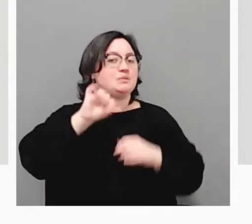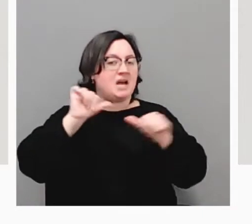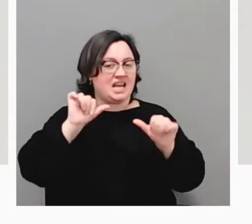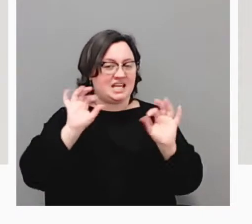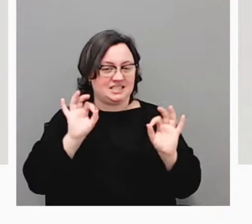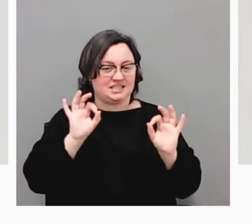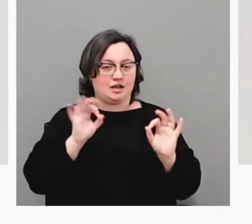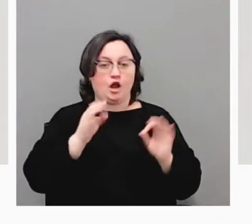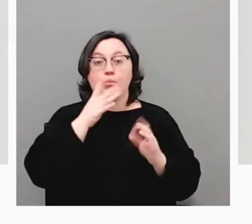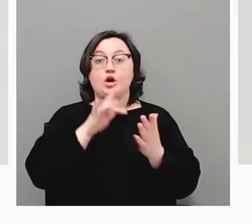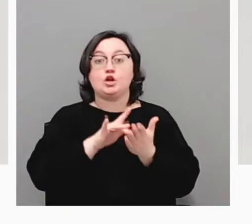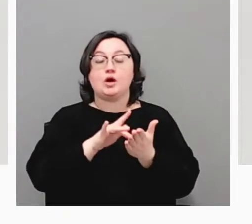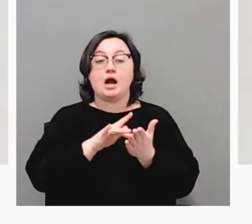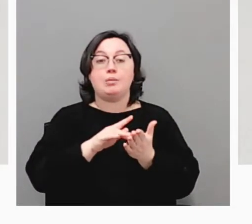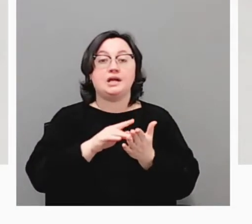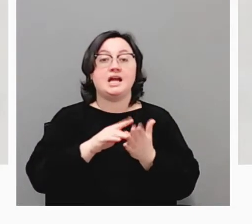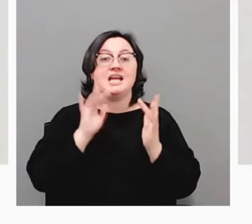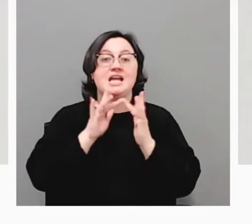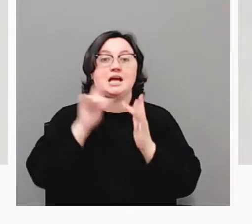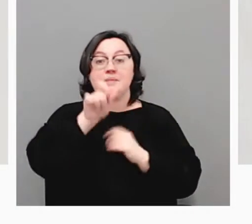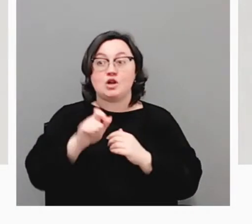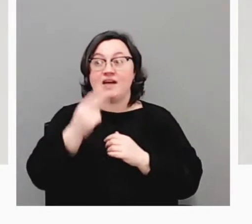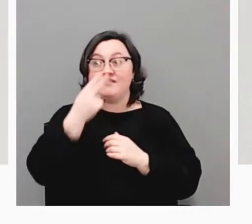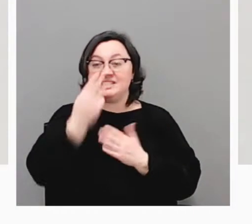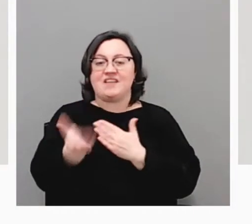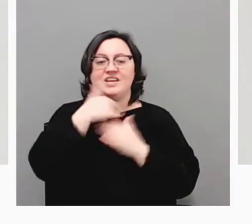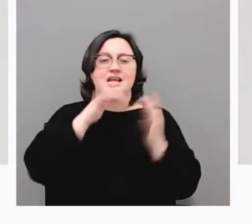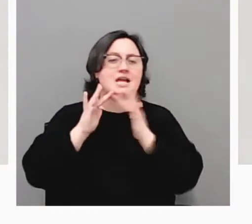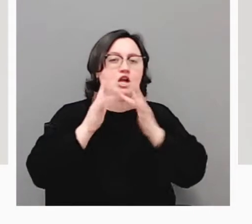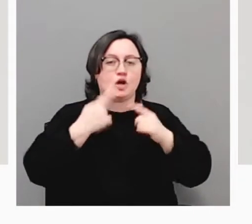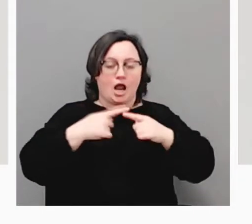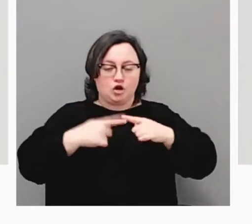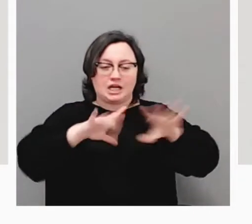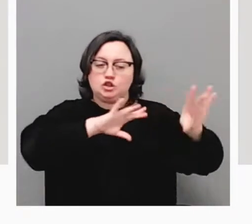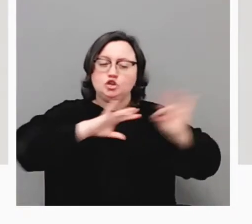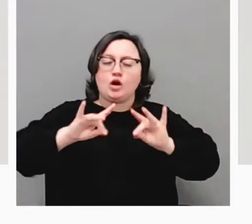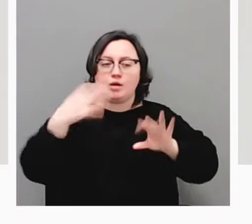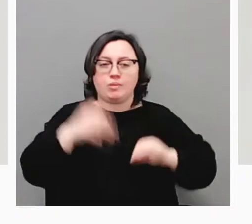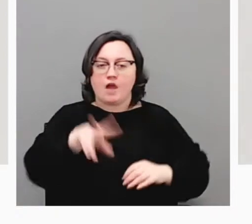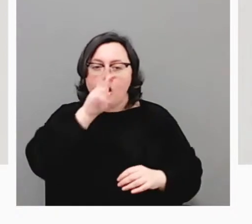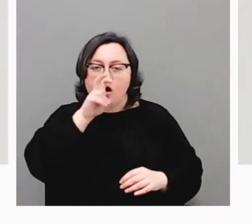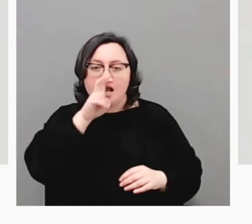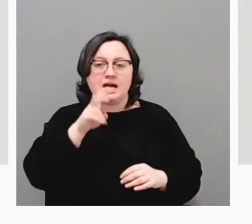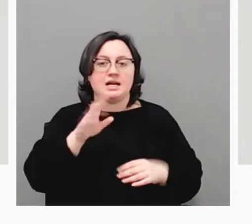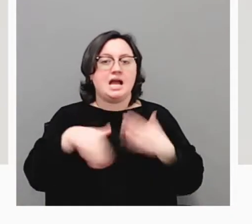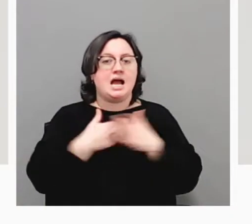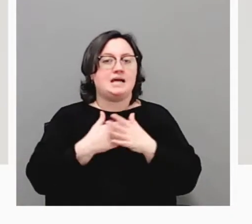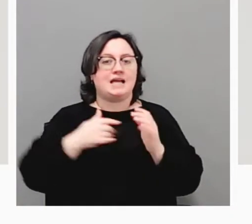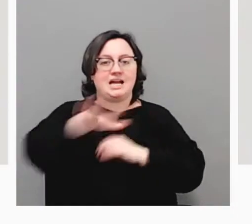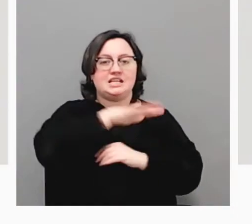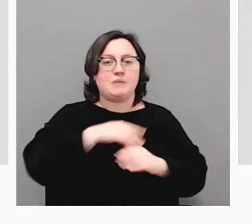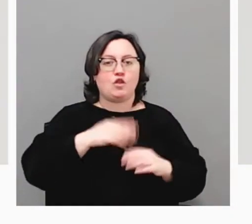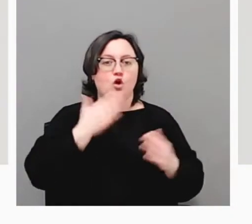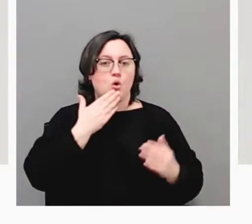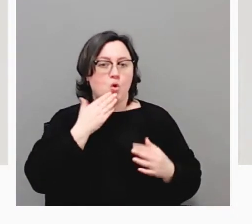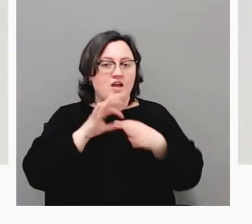abocados a la interactuación con el visitante, que puede tocar la materia prima, olerla, recrear los espacios lúdicos